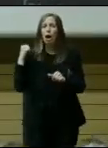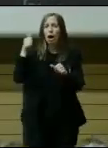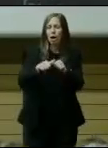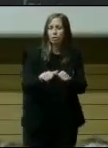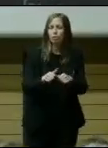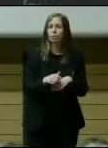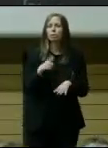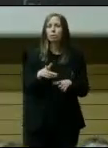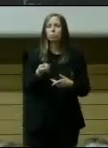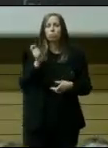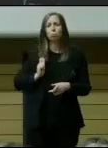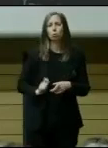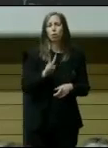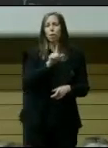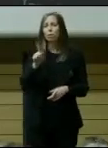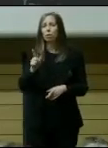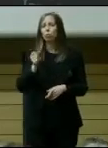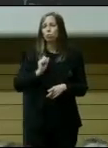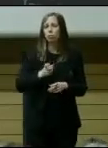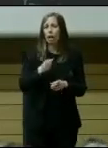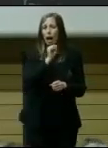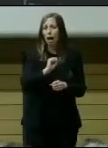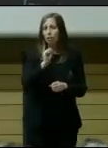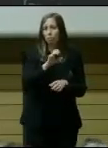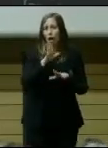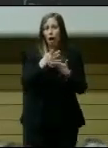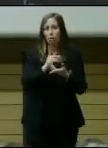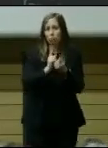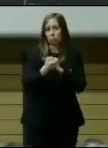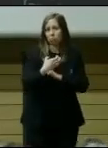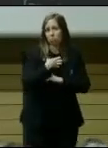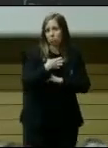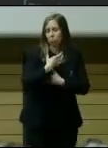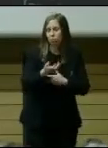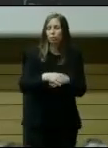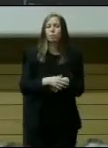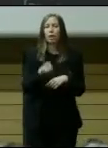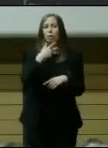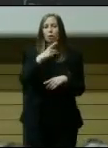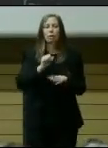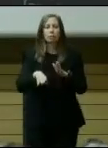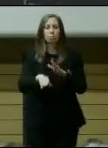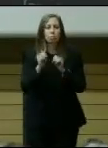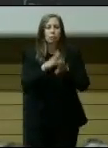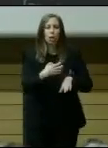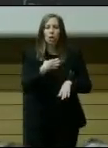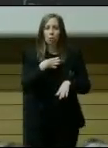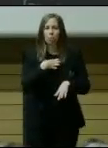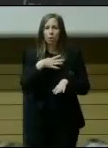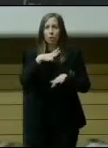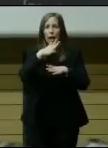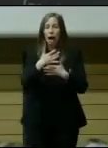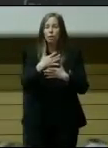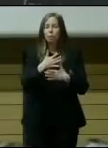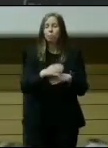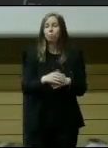amateur, pero de profesional 21, y ya en estas alturas de la película me gustaría dejar las drogas, pero no las puedo dejar. Y ahora también, no lo hemos